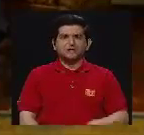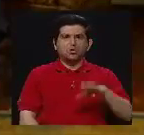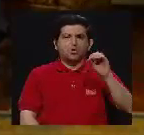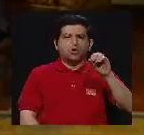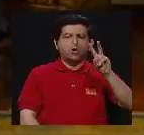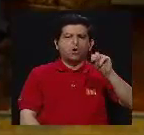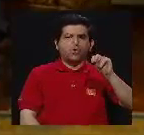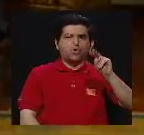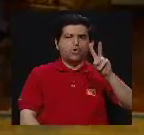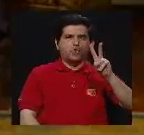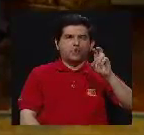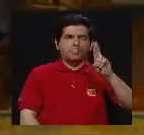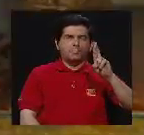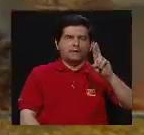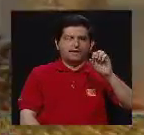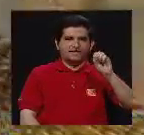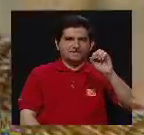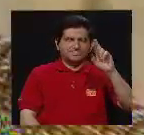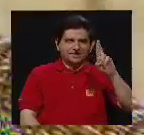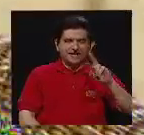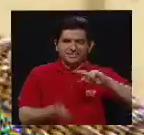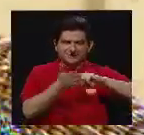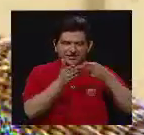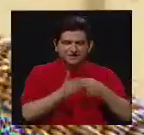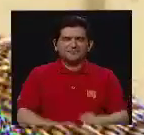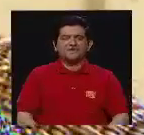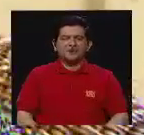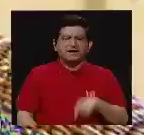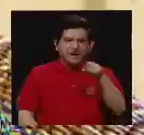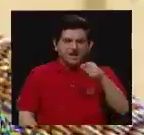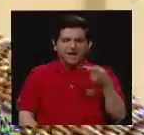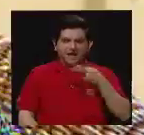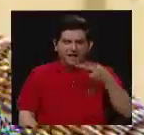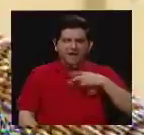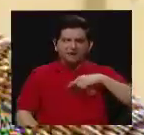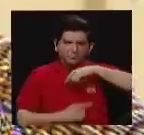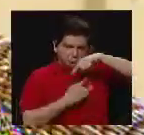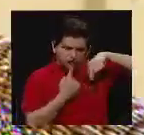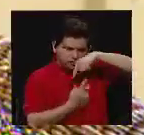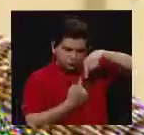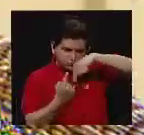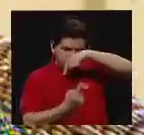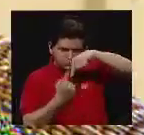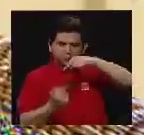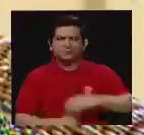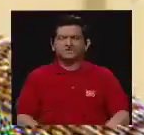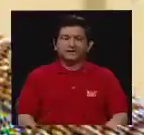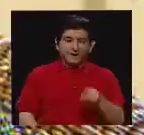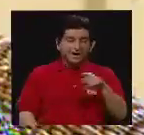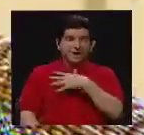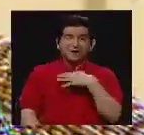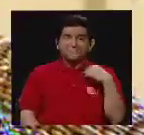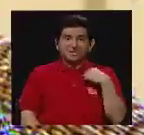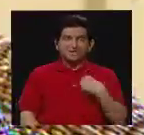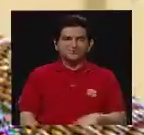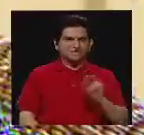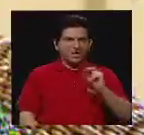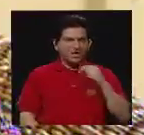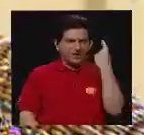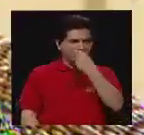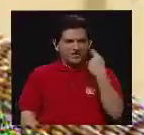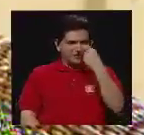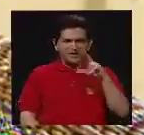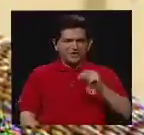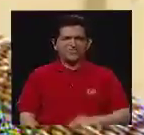que conversar es dar vueltas con, o sea, voy a dar vueltas con vos y vos conmigo. Maravilloso. Sí. Me encanta. No nos vamos a